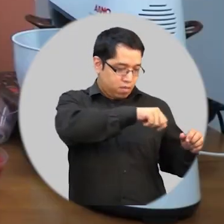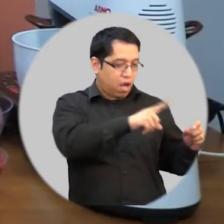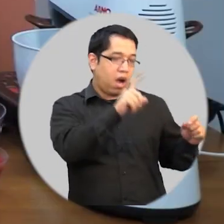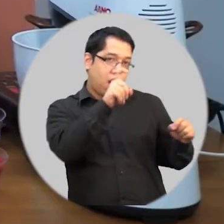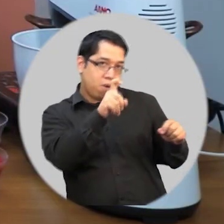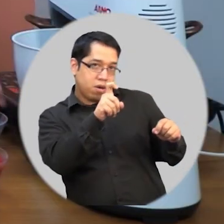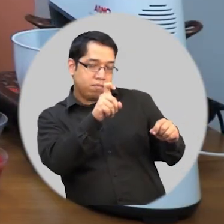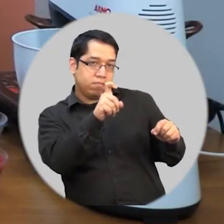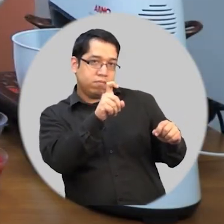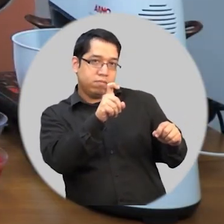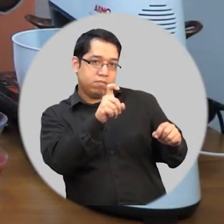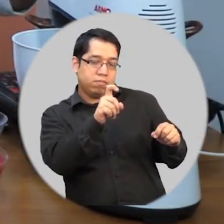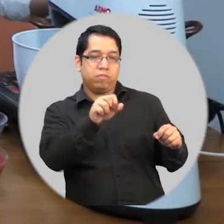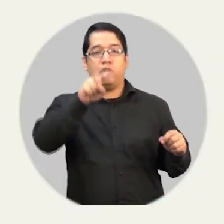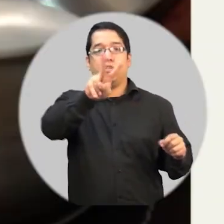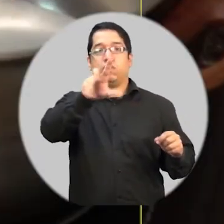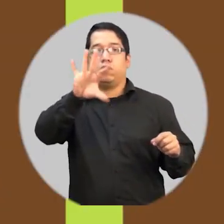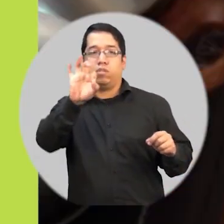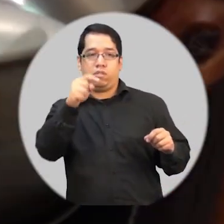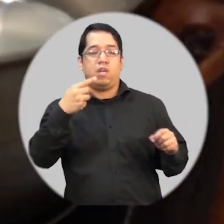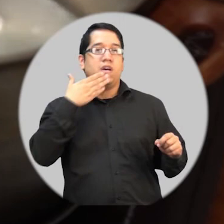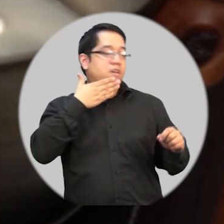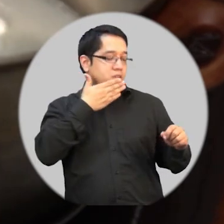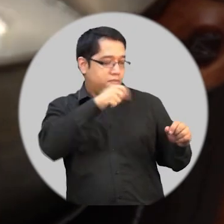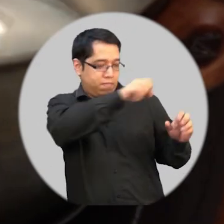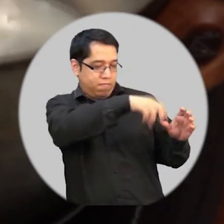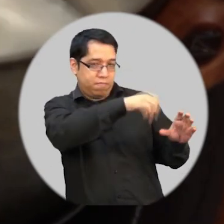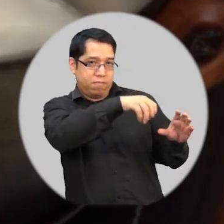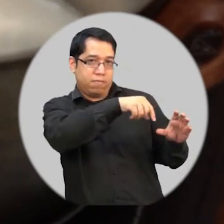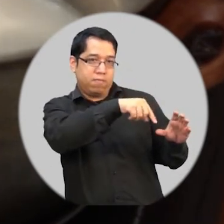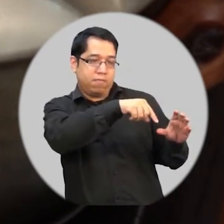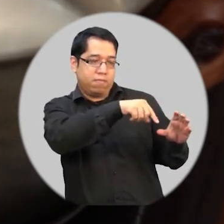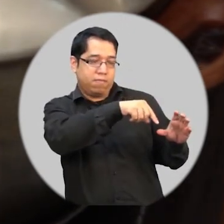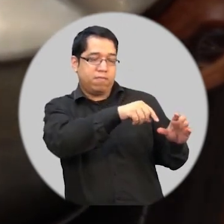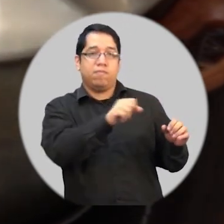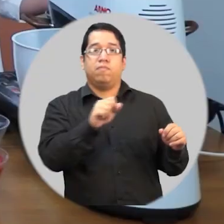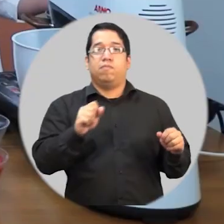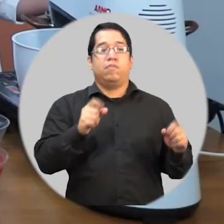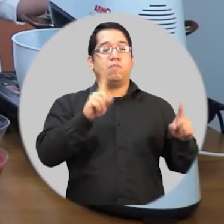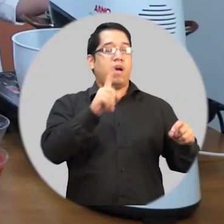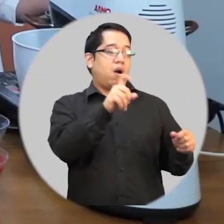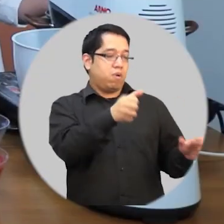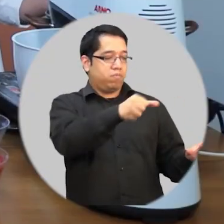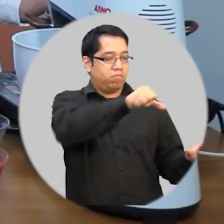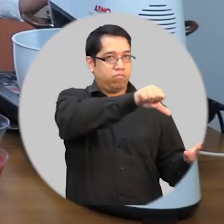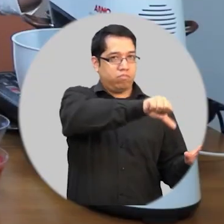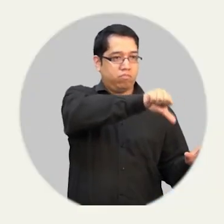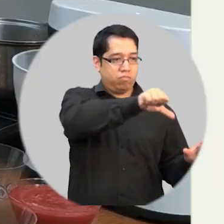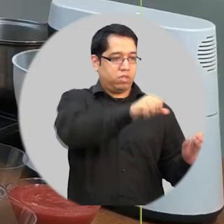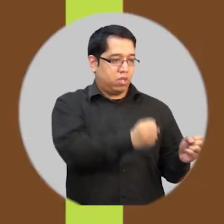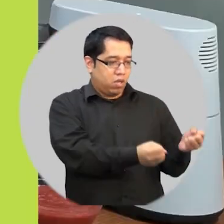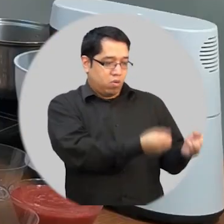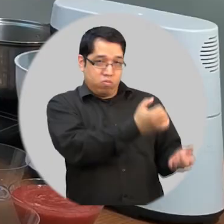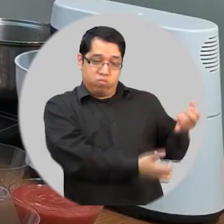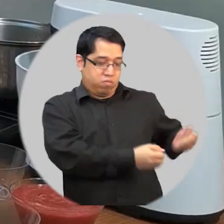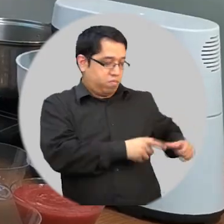Con agua. 250 gramos de azúcar. Y 100 de agua.